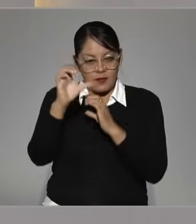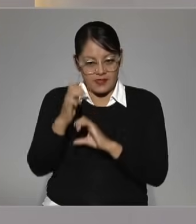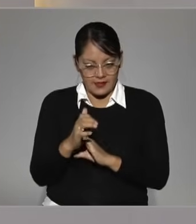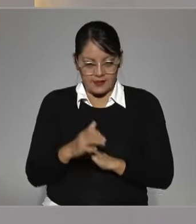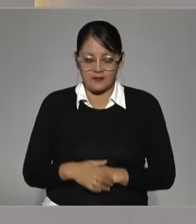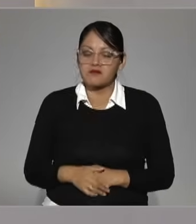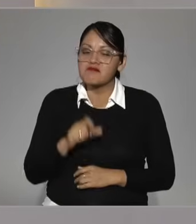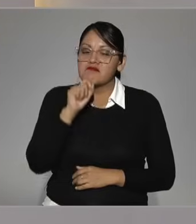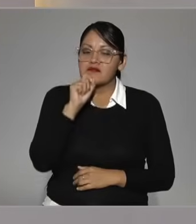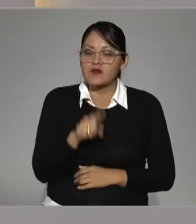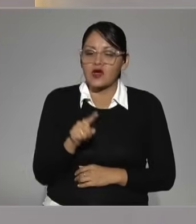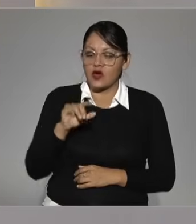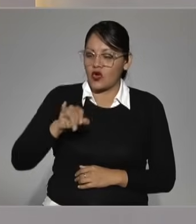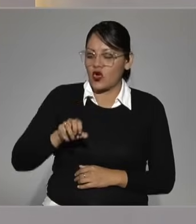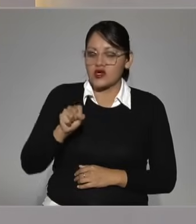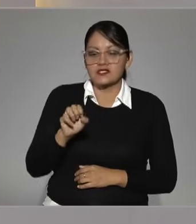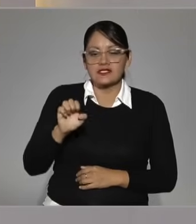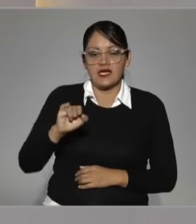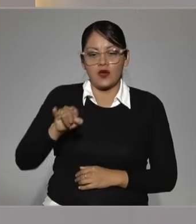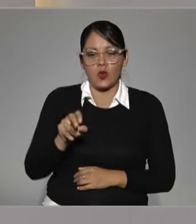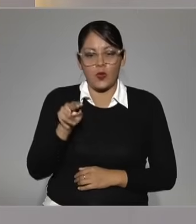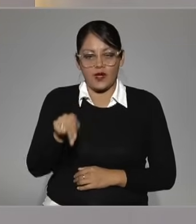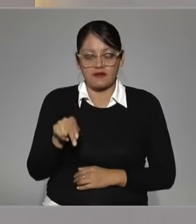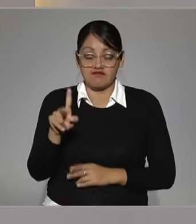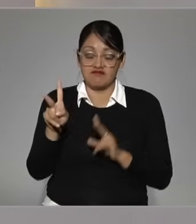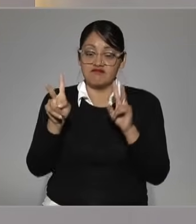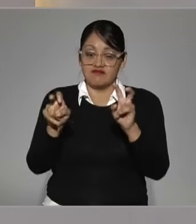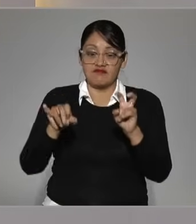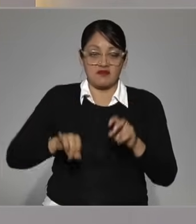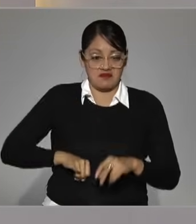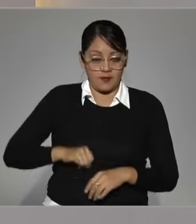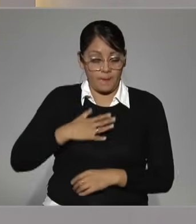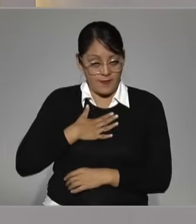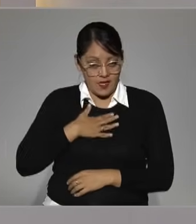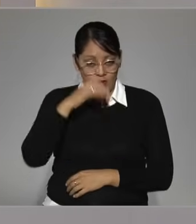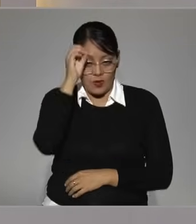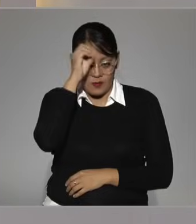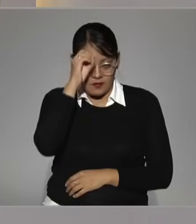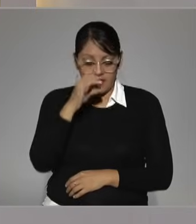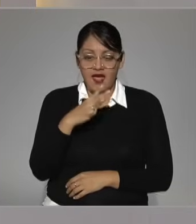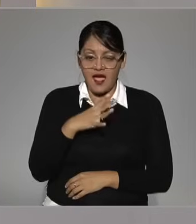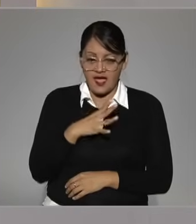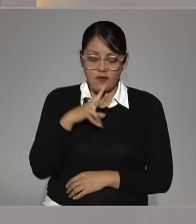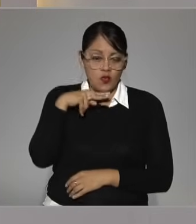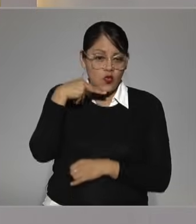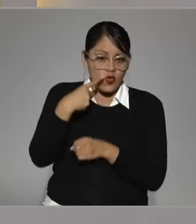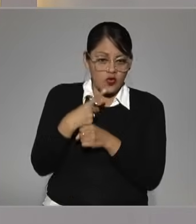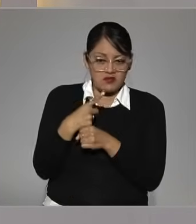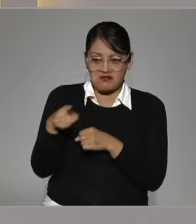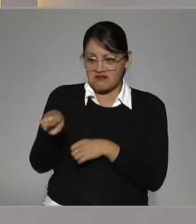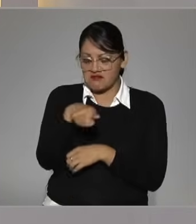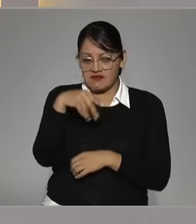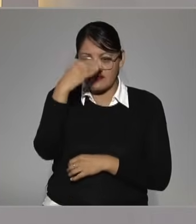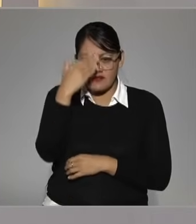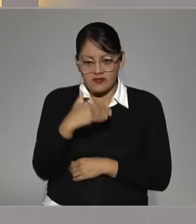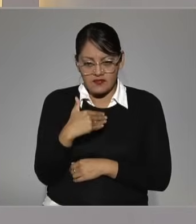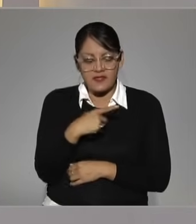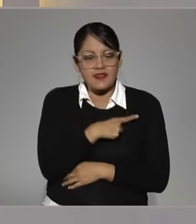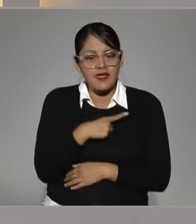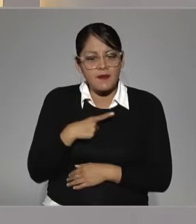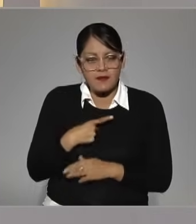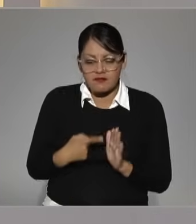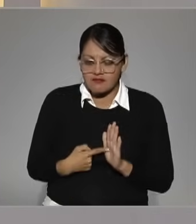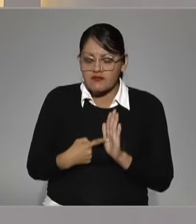dice también José Juan, tema interesante, mi opinión es que aunque exista una voluntad consciente, hay que